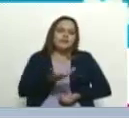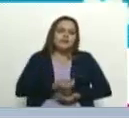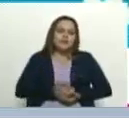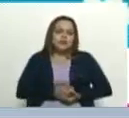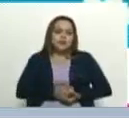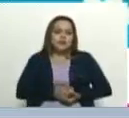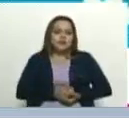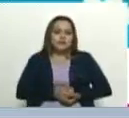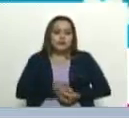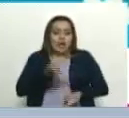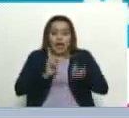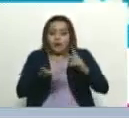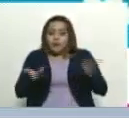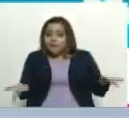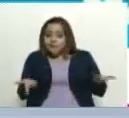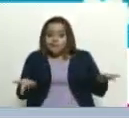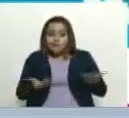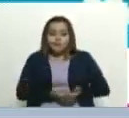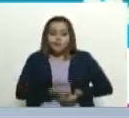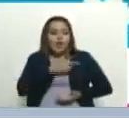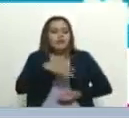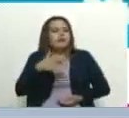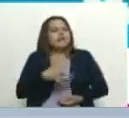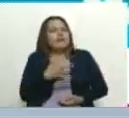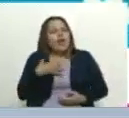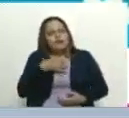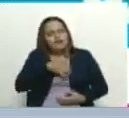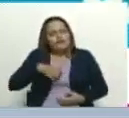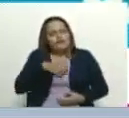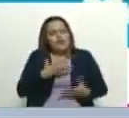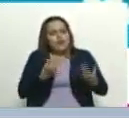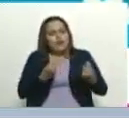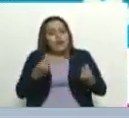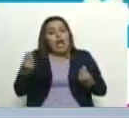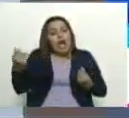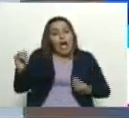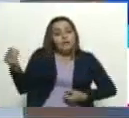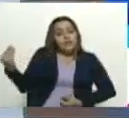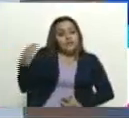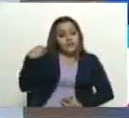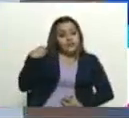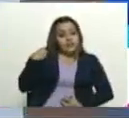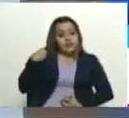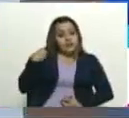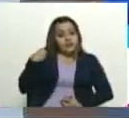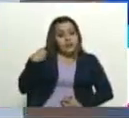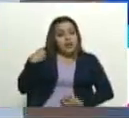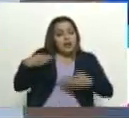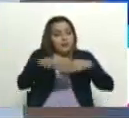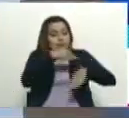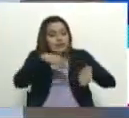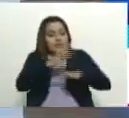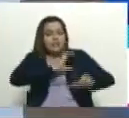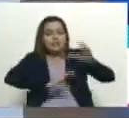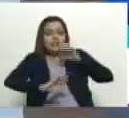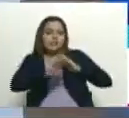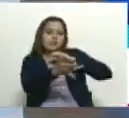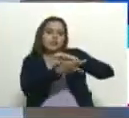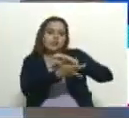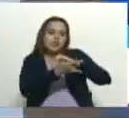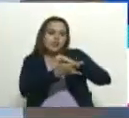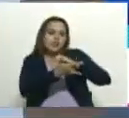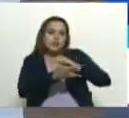es un caso que nos sensibilizó mucho. Desde que fui informado por la ministra de Ciencia, Tecnología